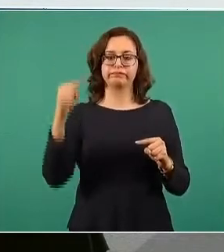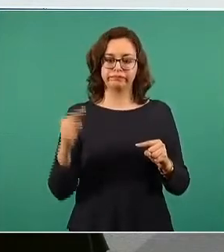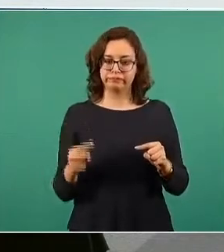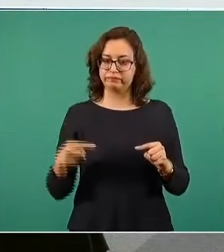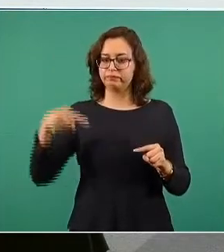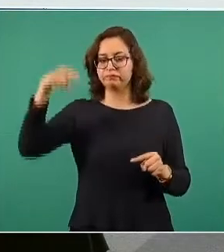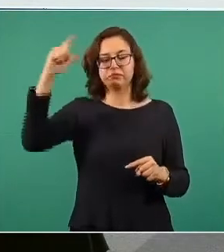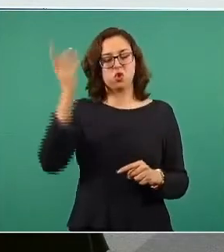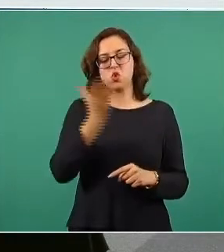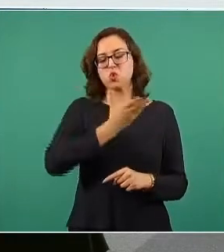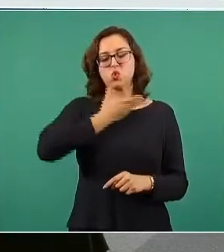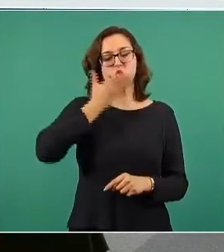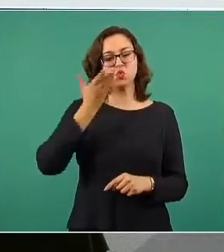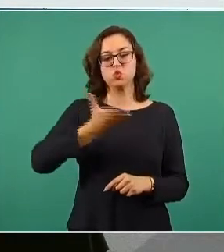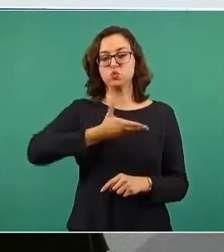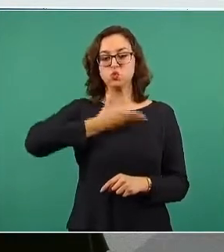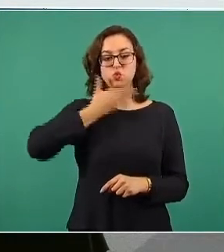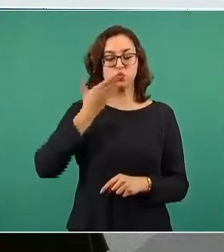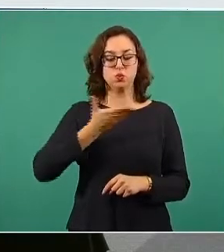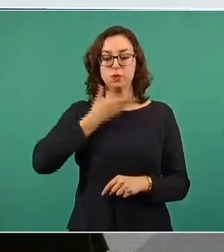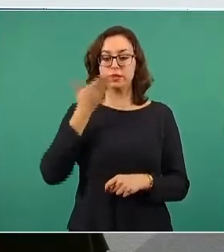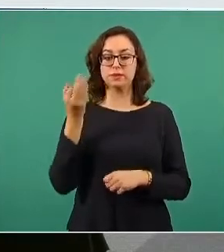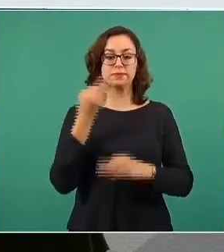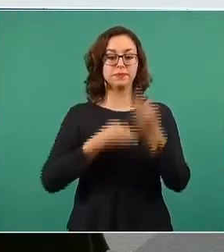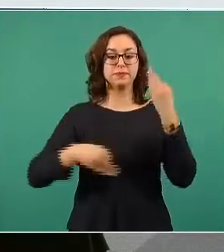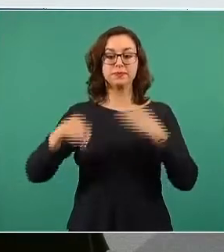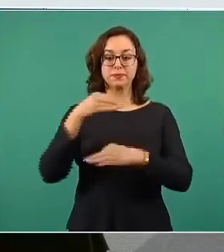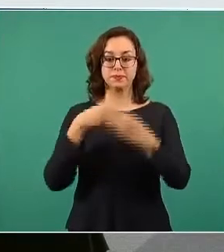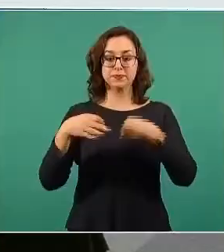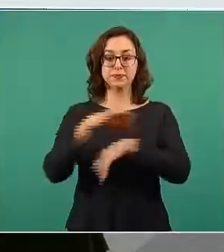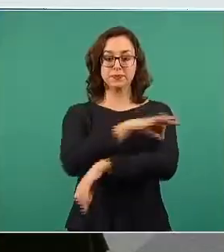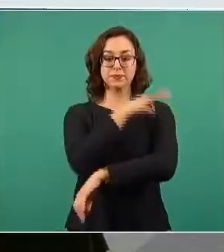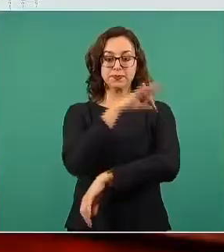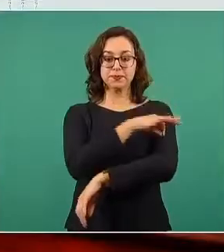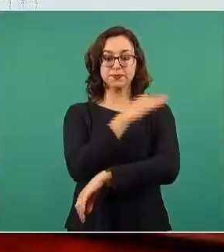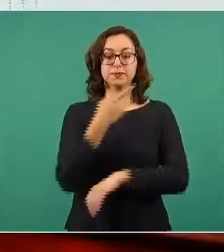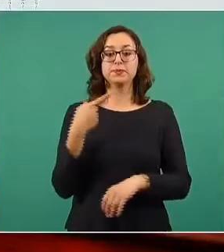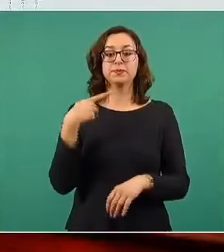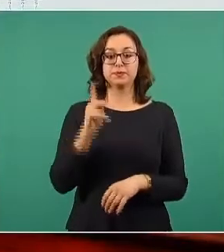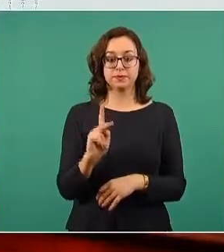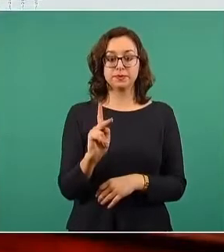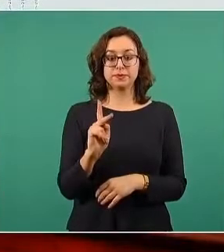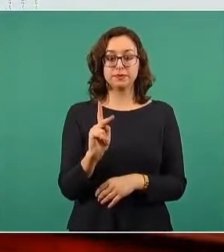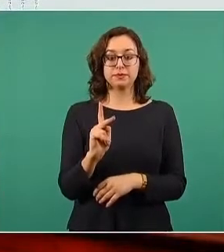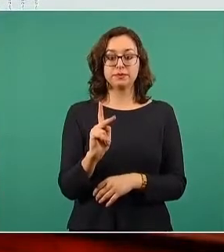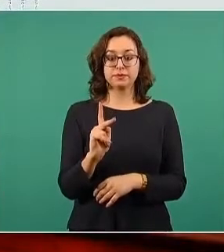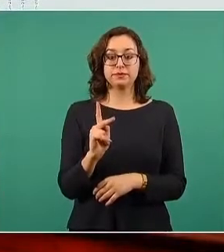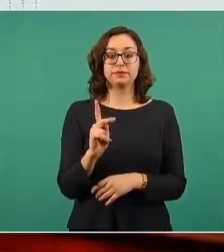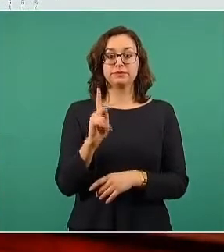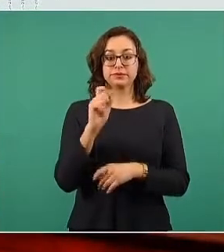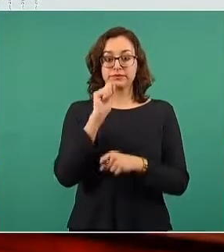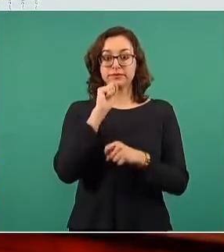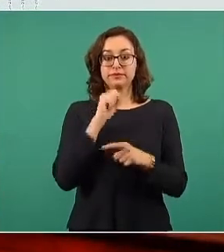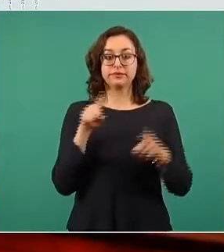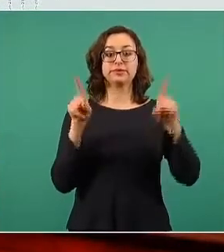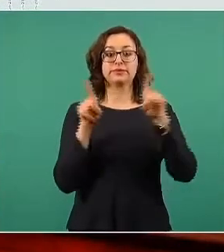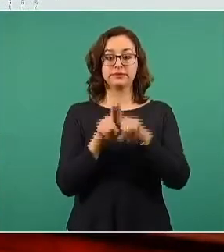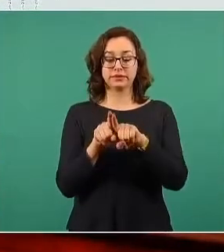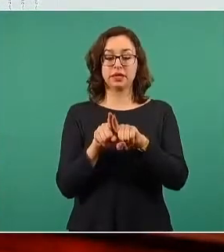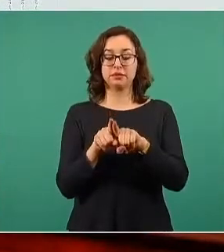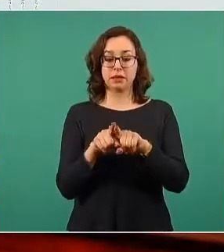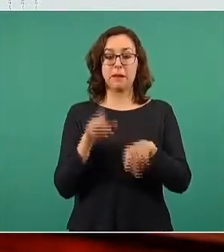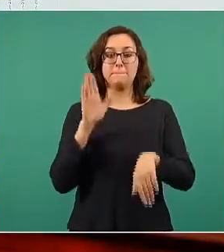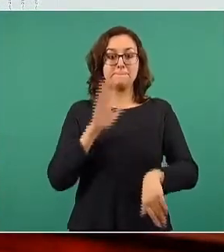vacunación en la población en general definida por los grupos de edad. Pero lo que se ve es que también ha habido un